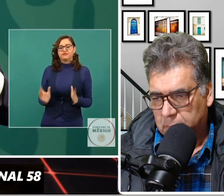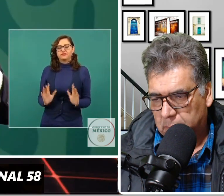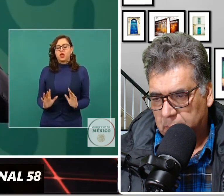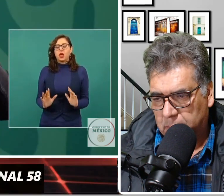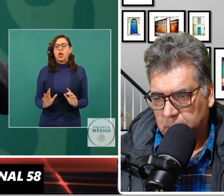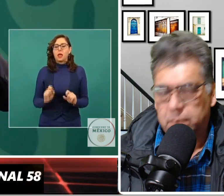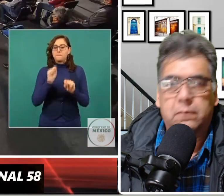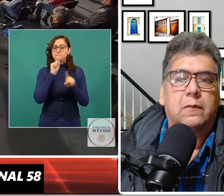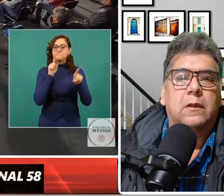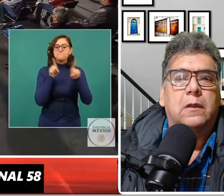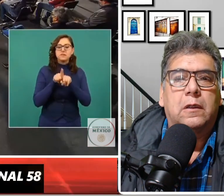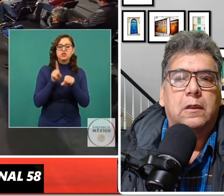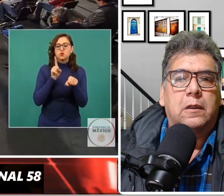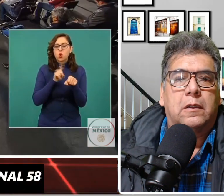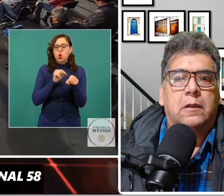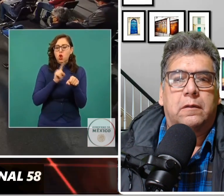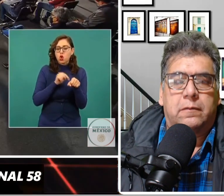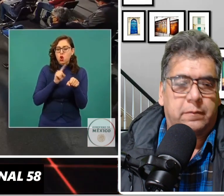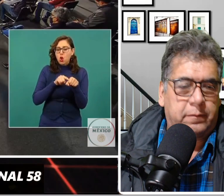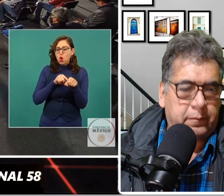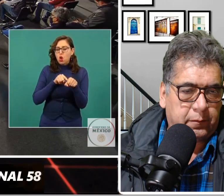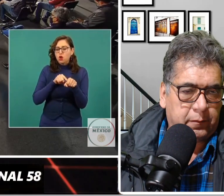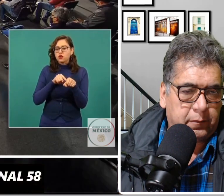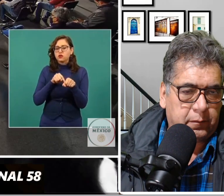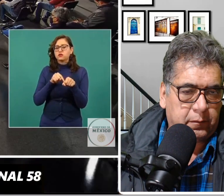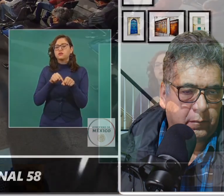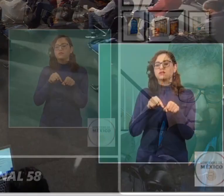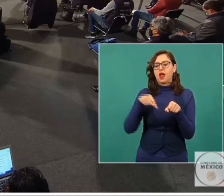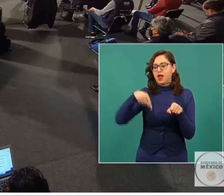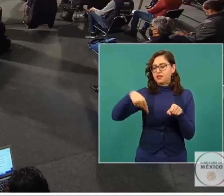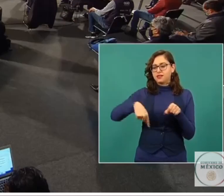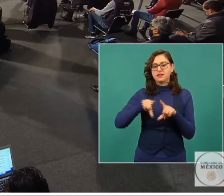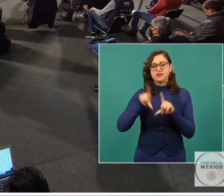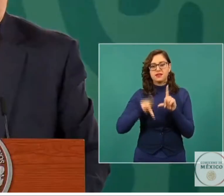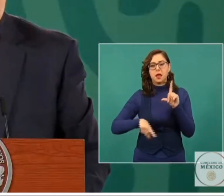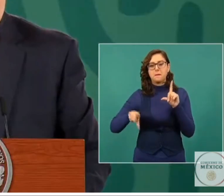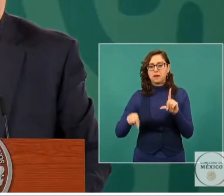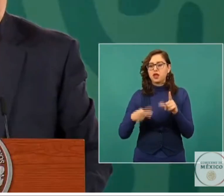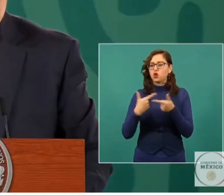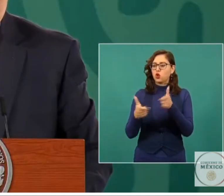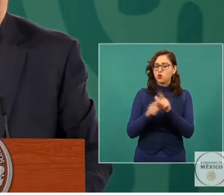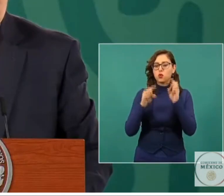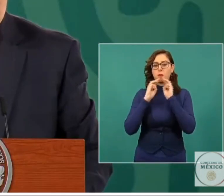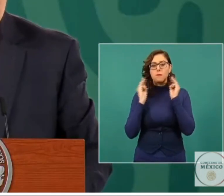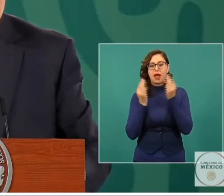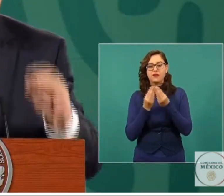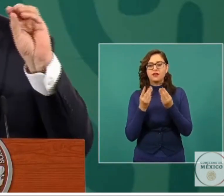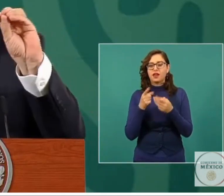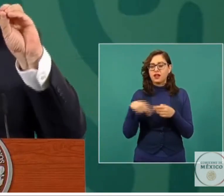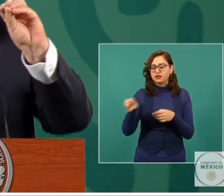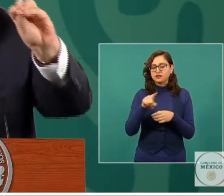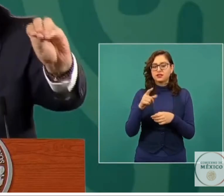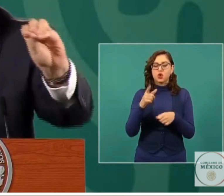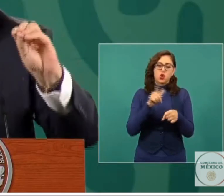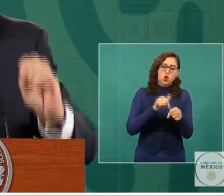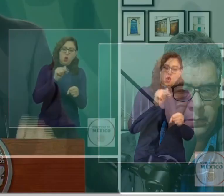marfil o características similares a las armas detenidas cuando se actúan contra esos grupos delincuenciales. Es decir, ellos saben